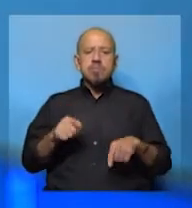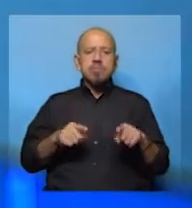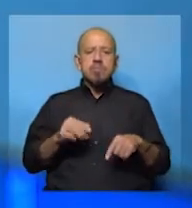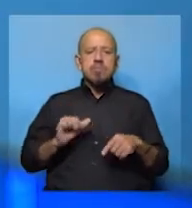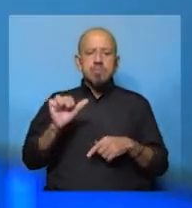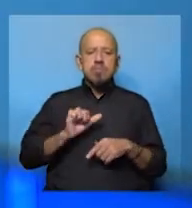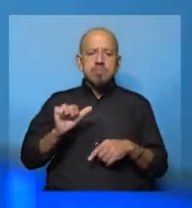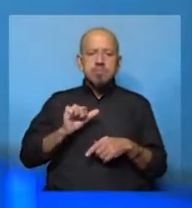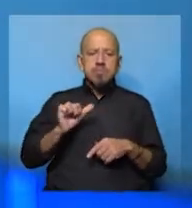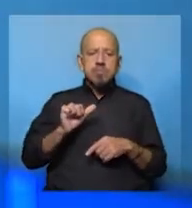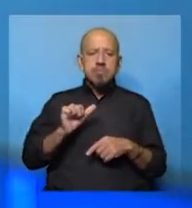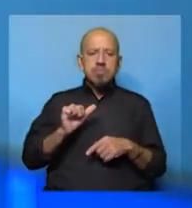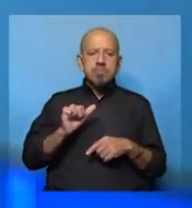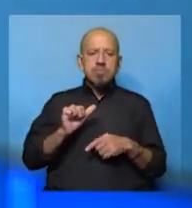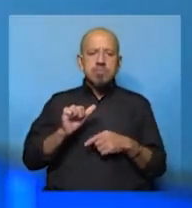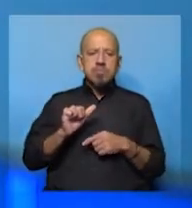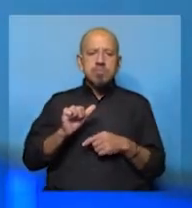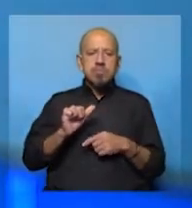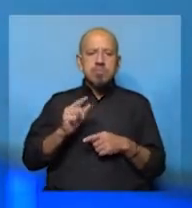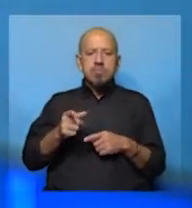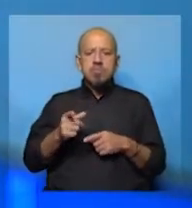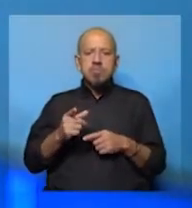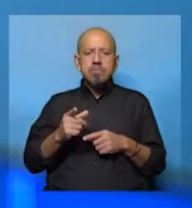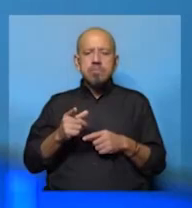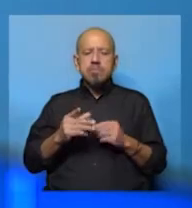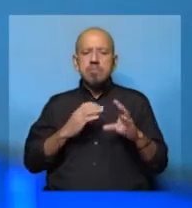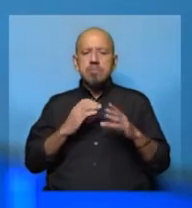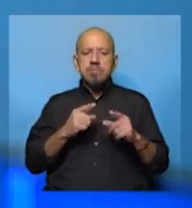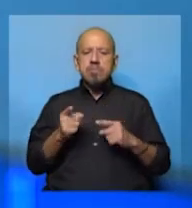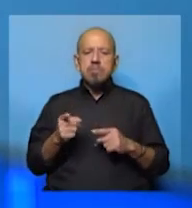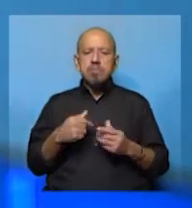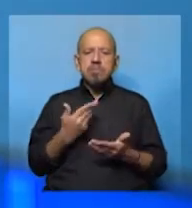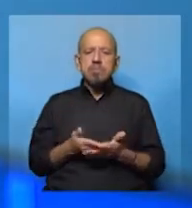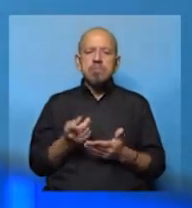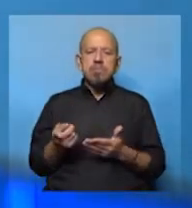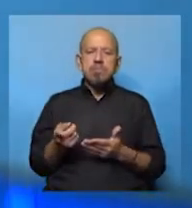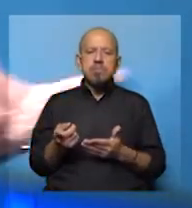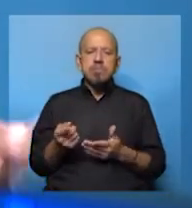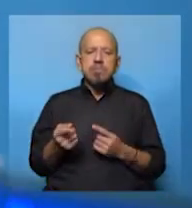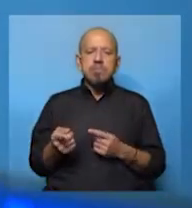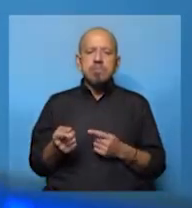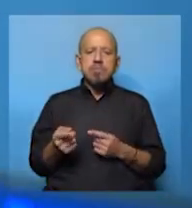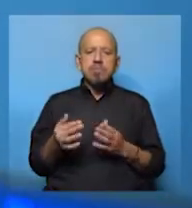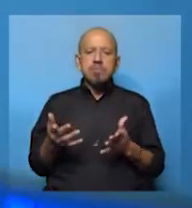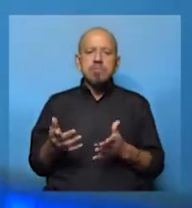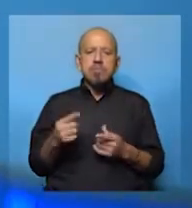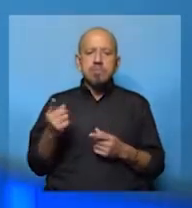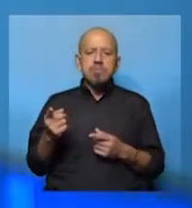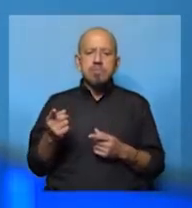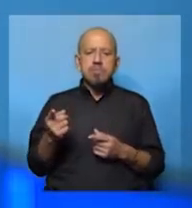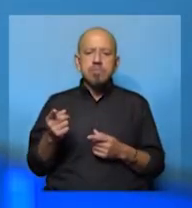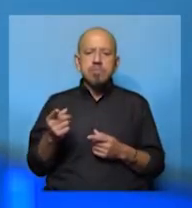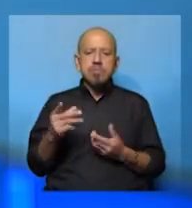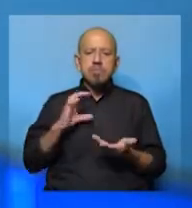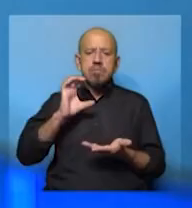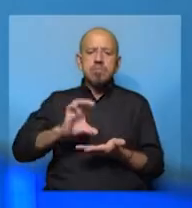empresas de telecomunicaciones Así que en realidad ella propondría que fuera íntegramente la la inversión